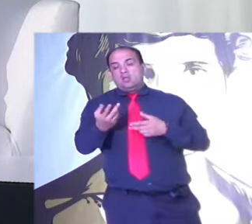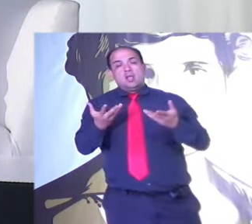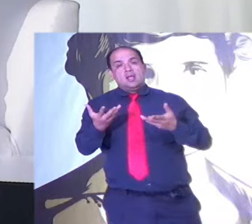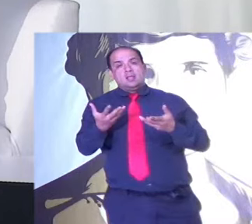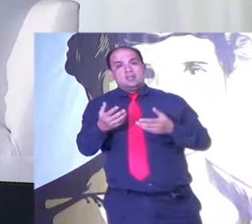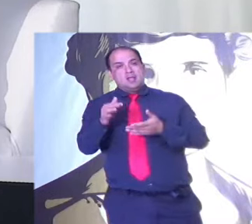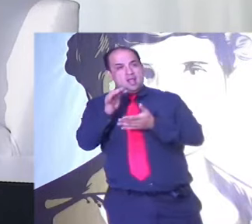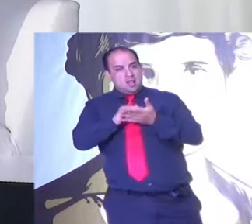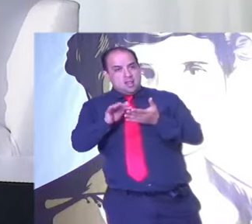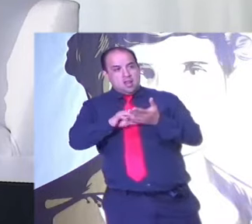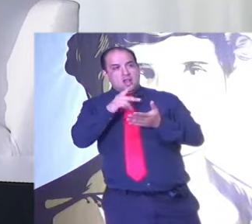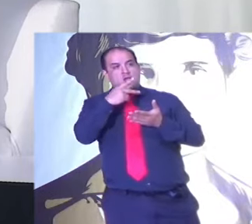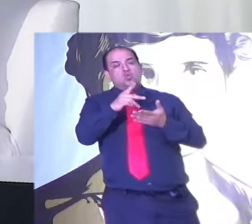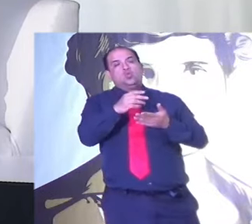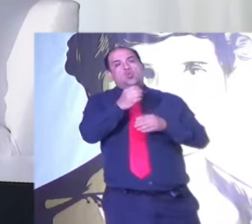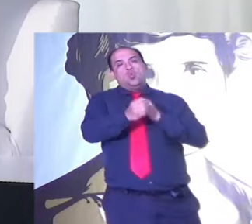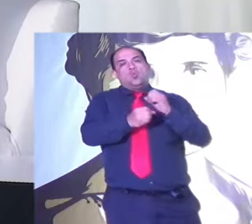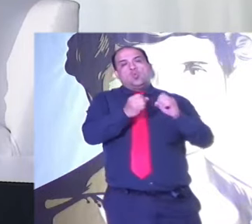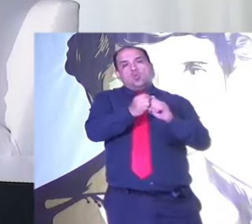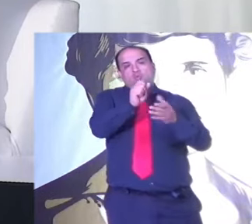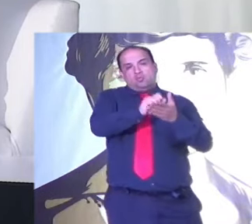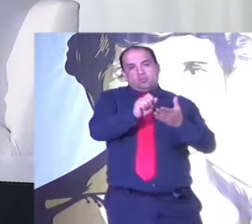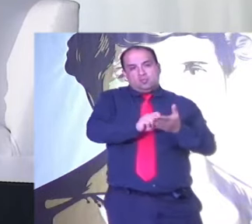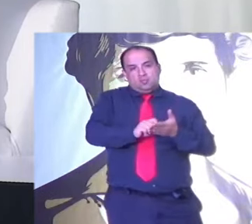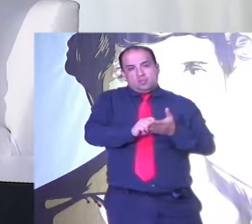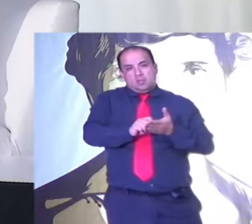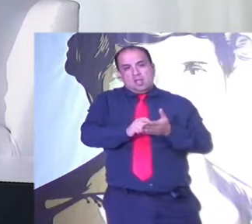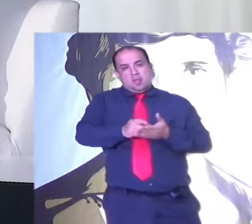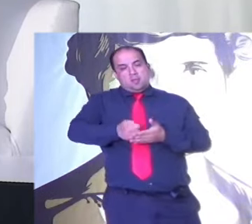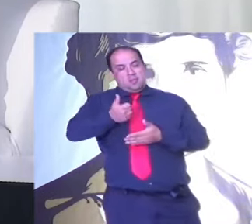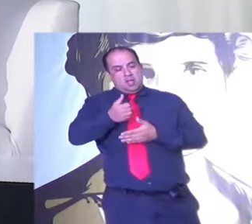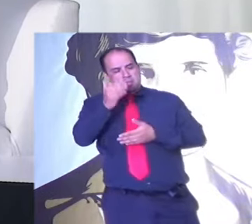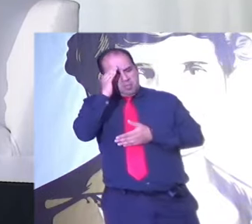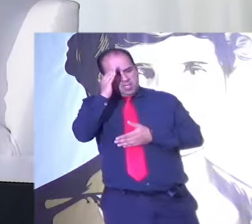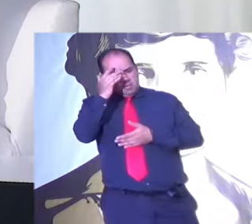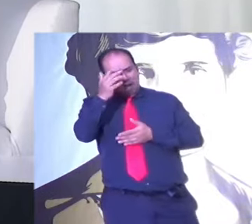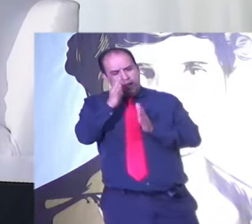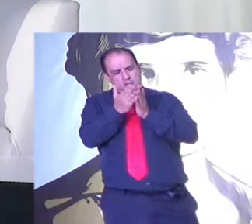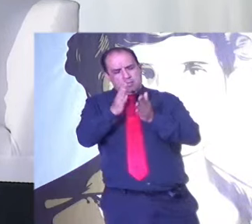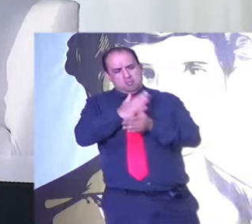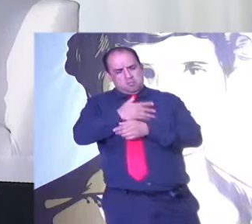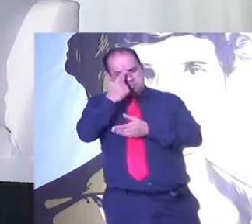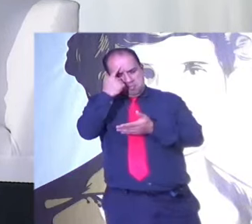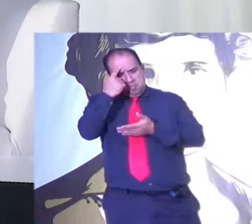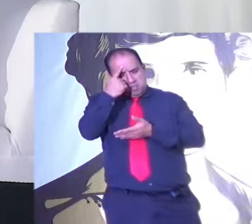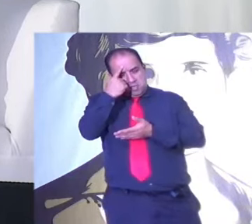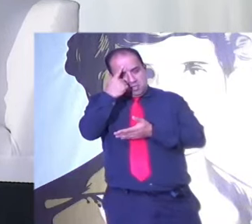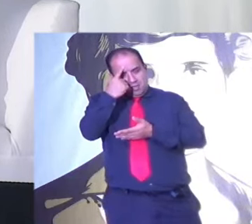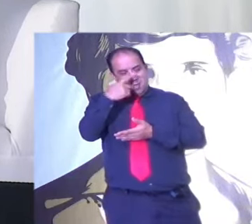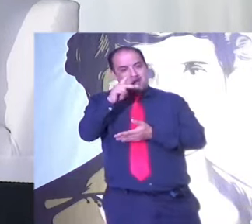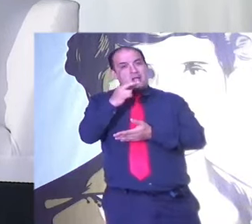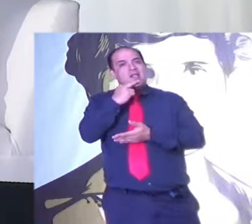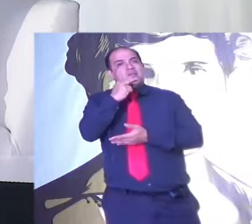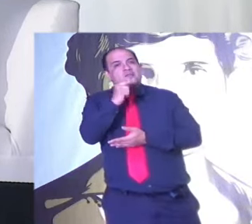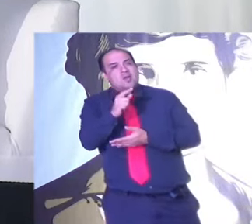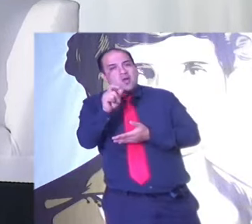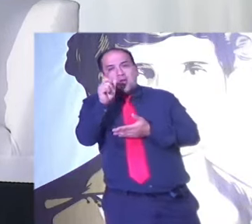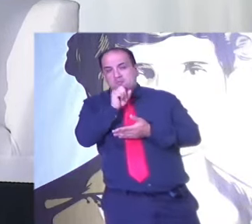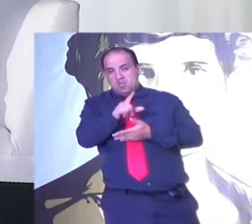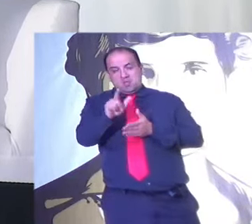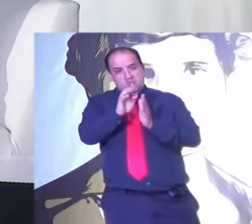leerle parte de su obra, y originalmente le leían de Idos de la Mente, pero lo dije, ¿a poco no sería terrible que le estuvieran leyendo de este